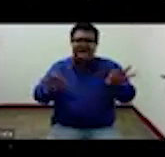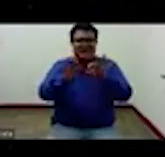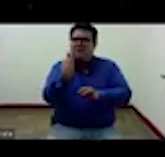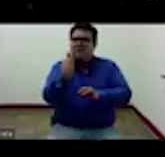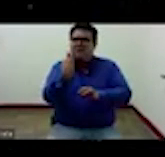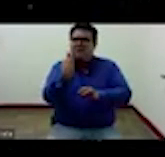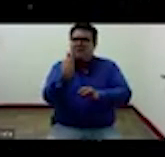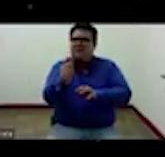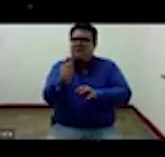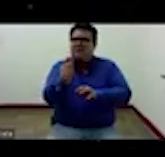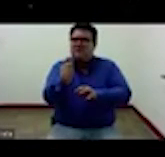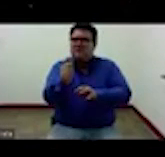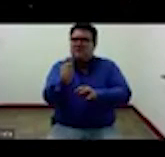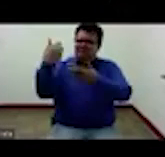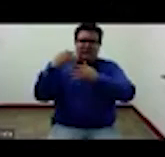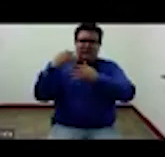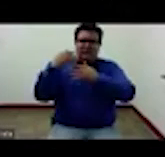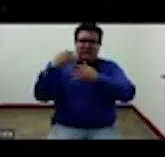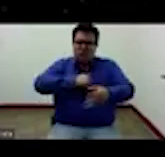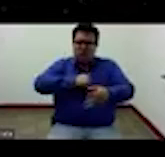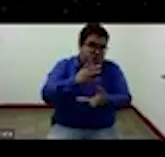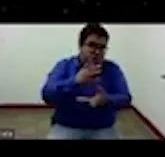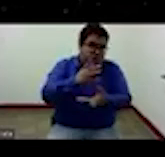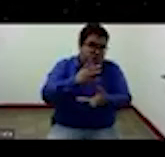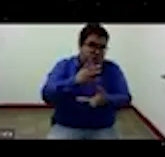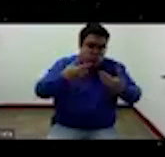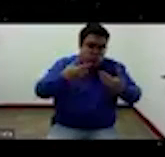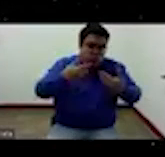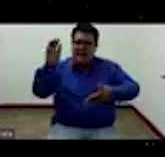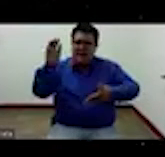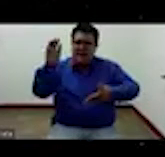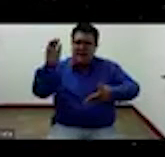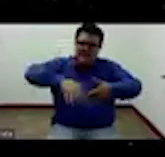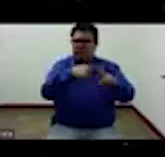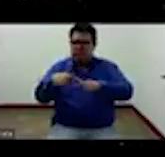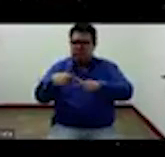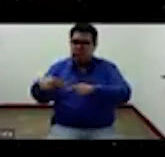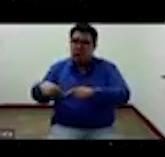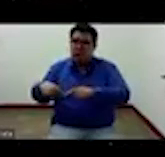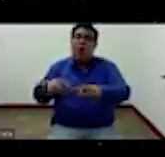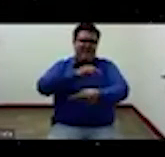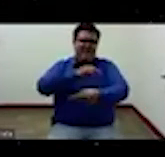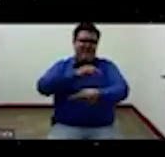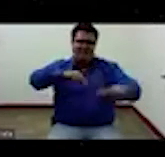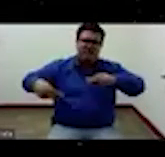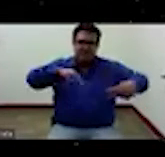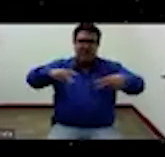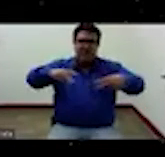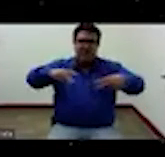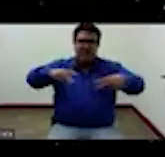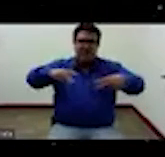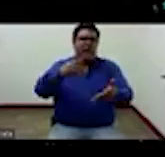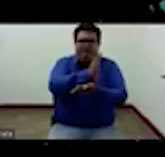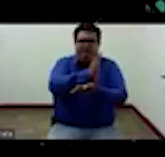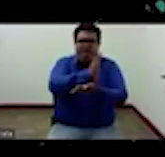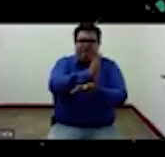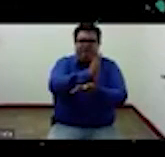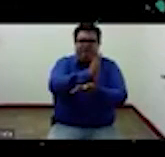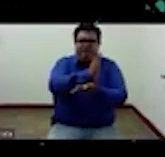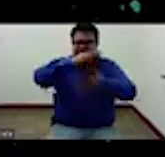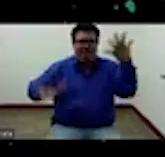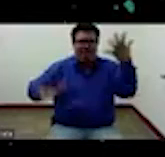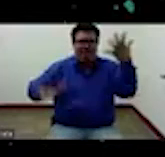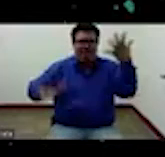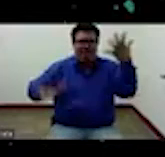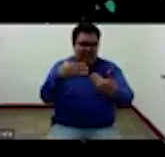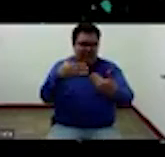su disciplina, de su indisciplina, de su transdisciplina, de su postdisciplina.